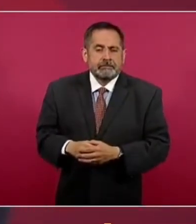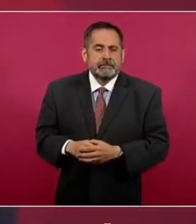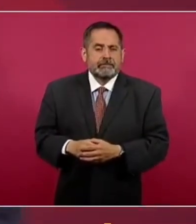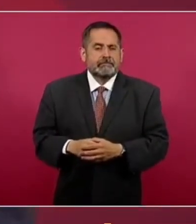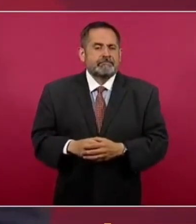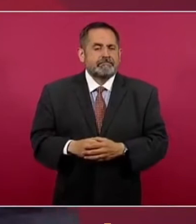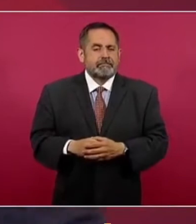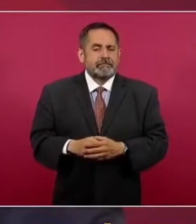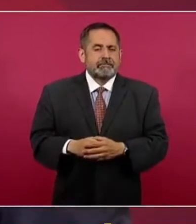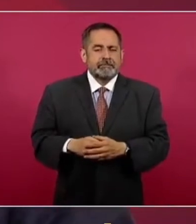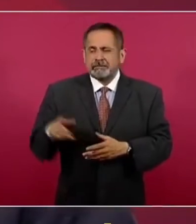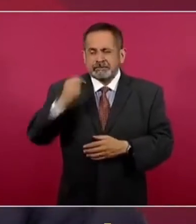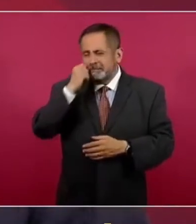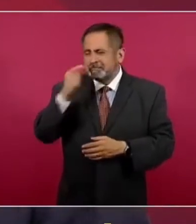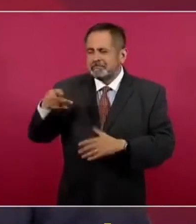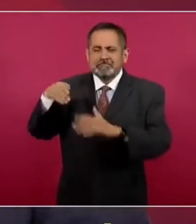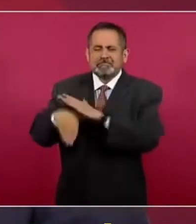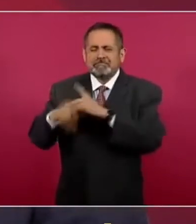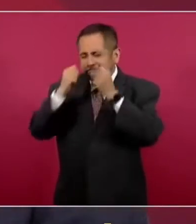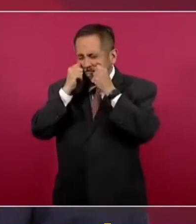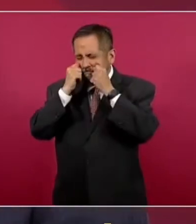no les importaba.